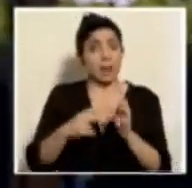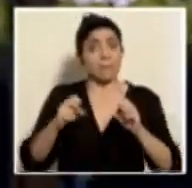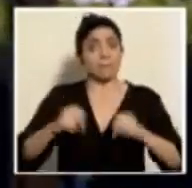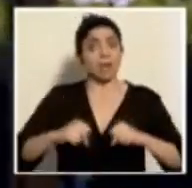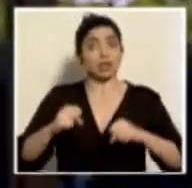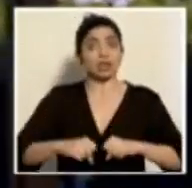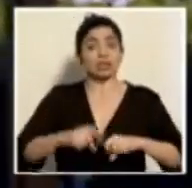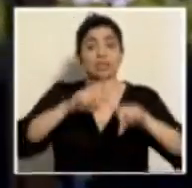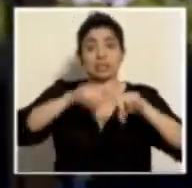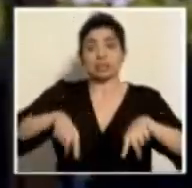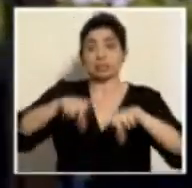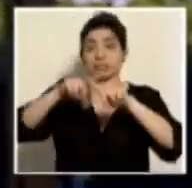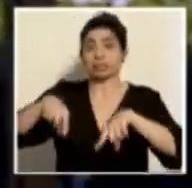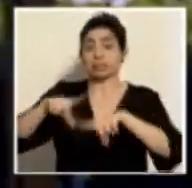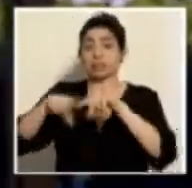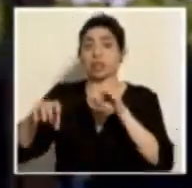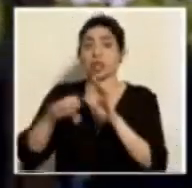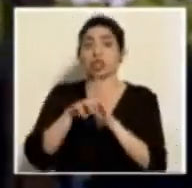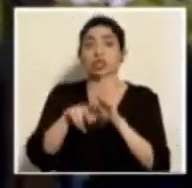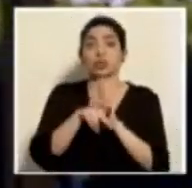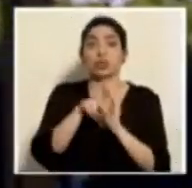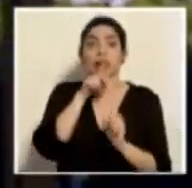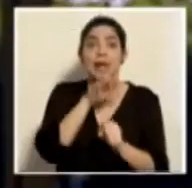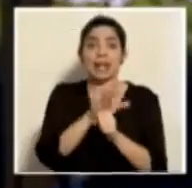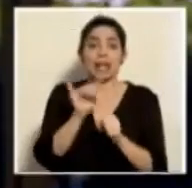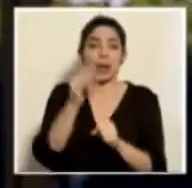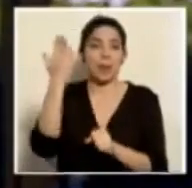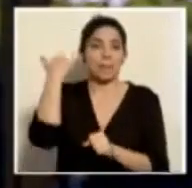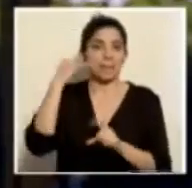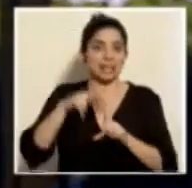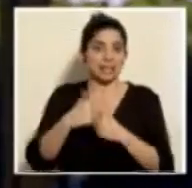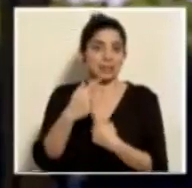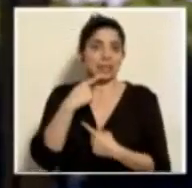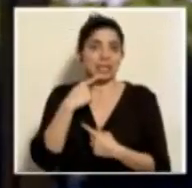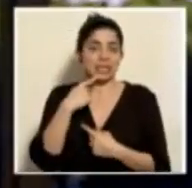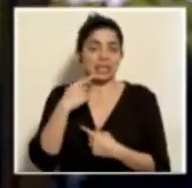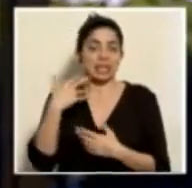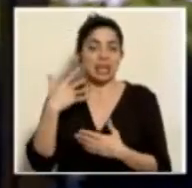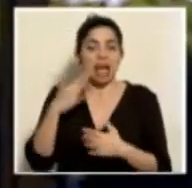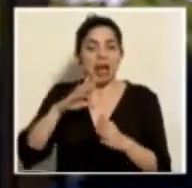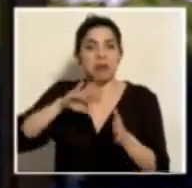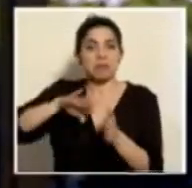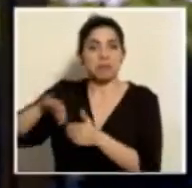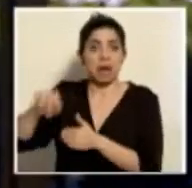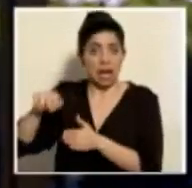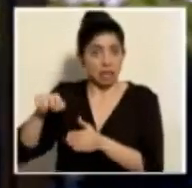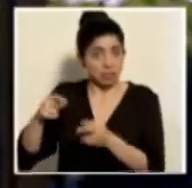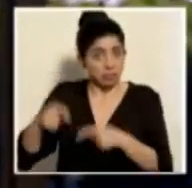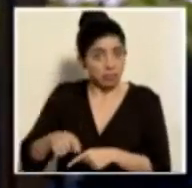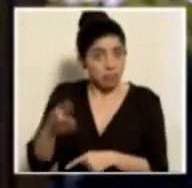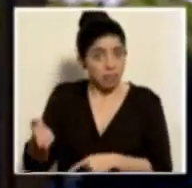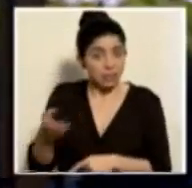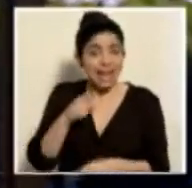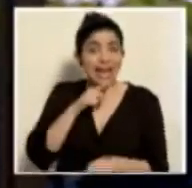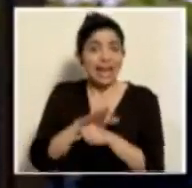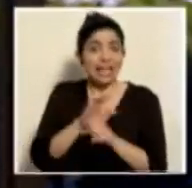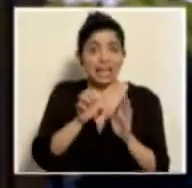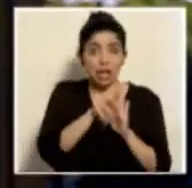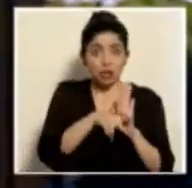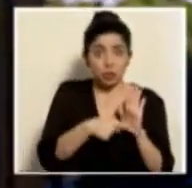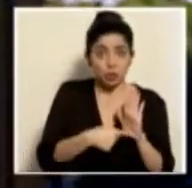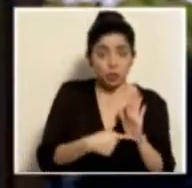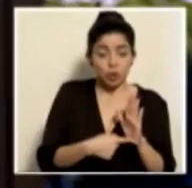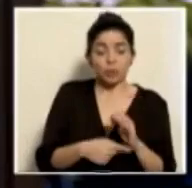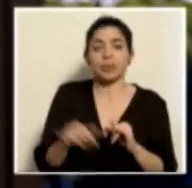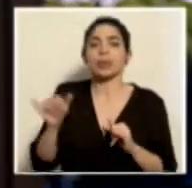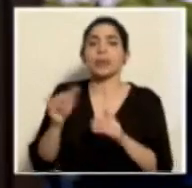para la suspensión de garantías constitucionales, por ejemplo, que se planteó al inicio y se descartó. Y en segundo lugar, presidente, también relacionado